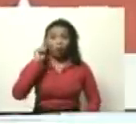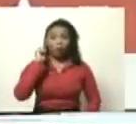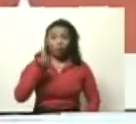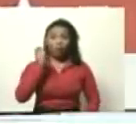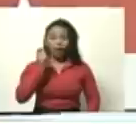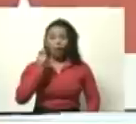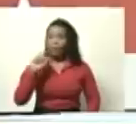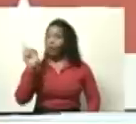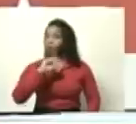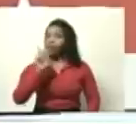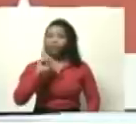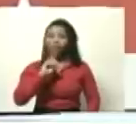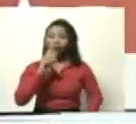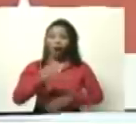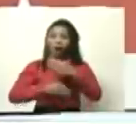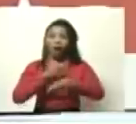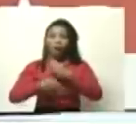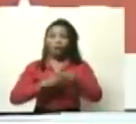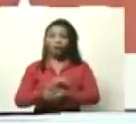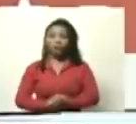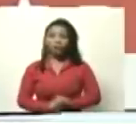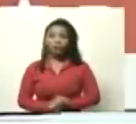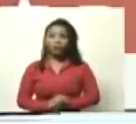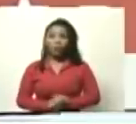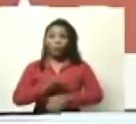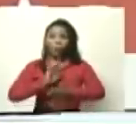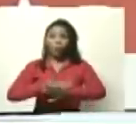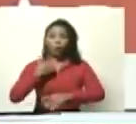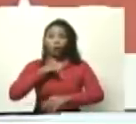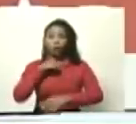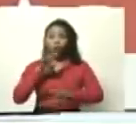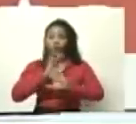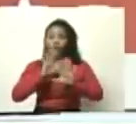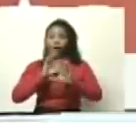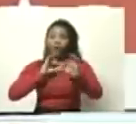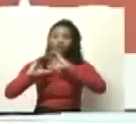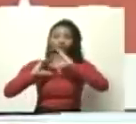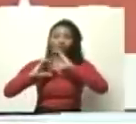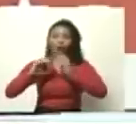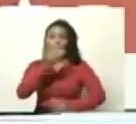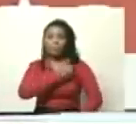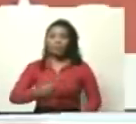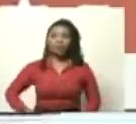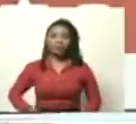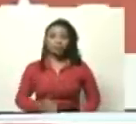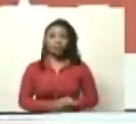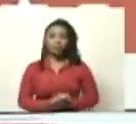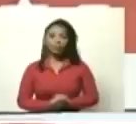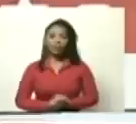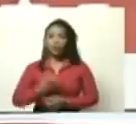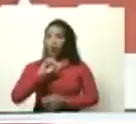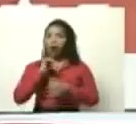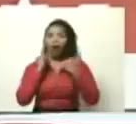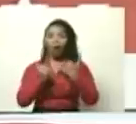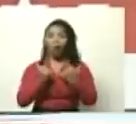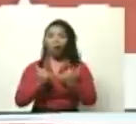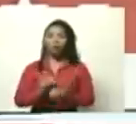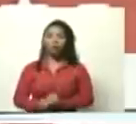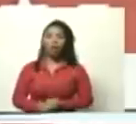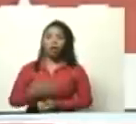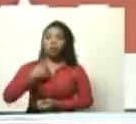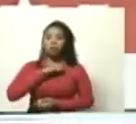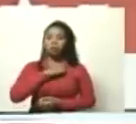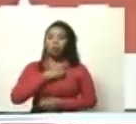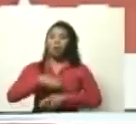pero no es algo, yo insisto con esto, porque lo hemos conversado con el presidente, no es que ahora nosotros